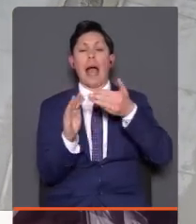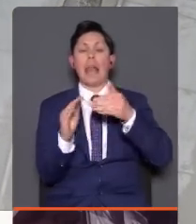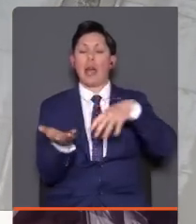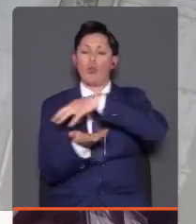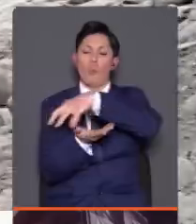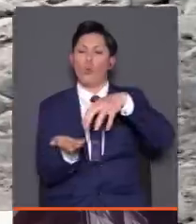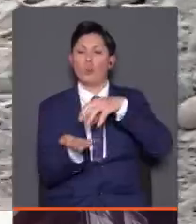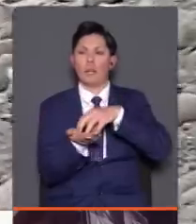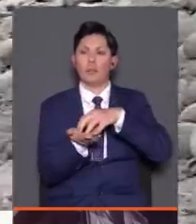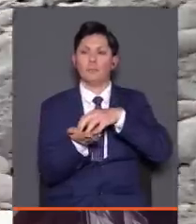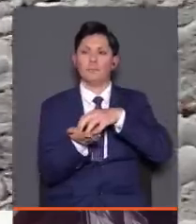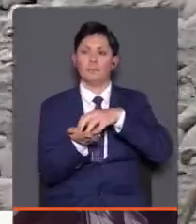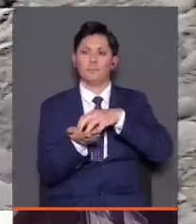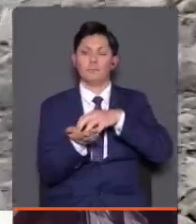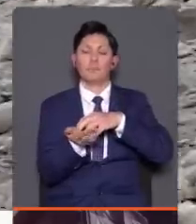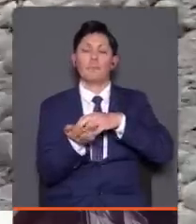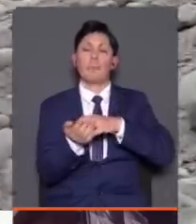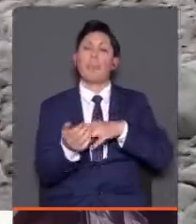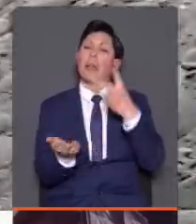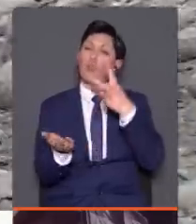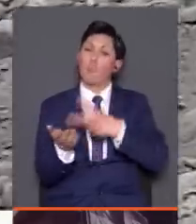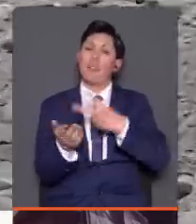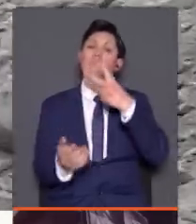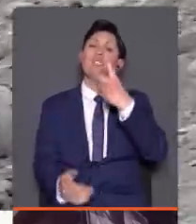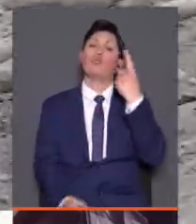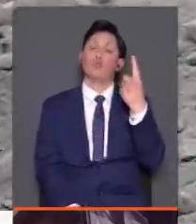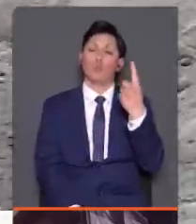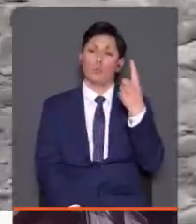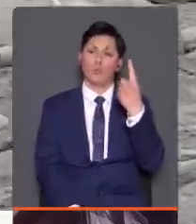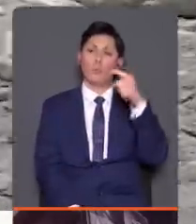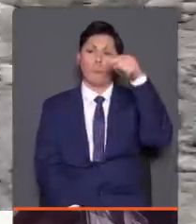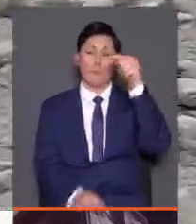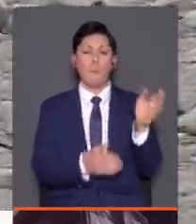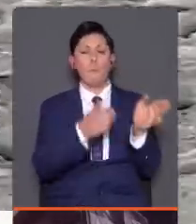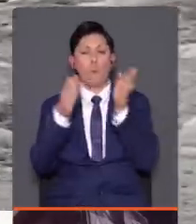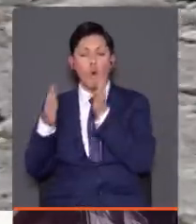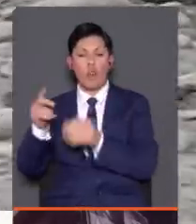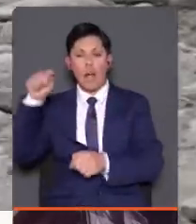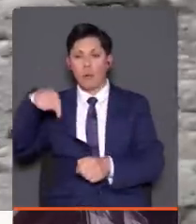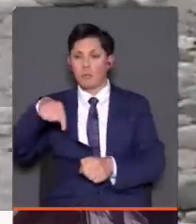asesinatos ocurridos durante el 2021. Y por ahora, ni las